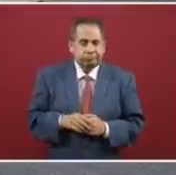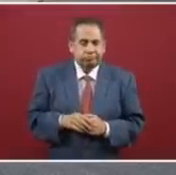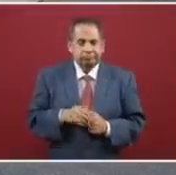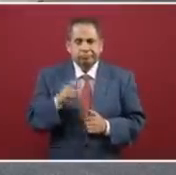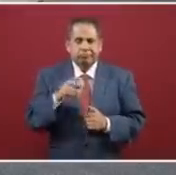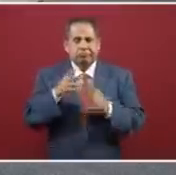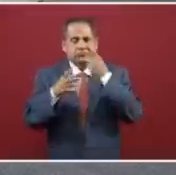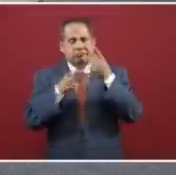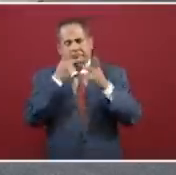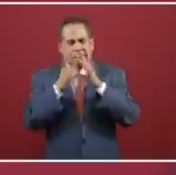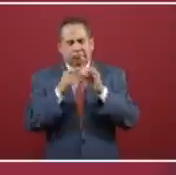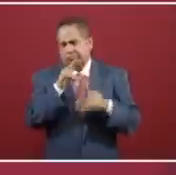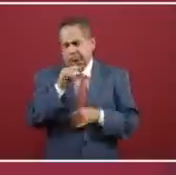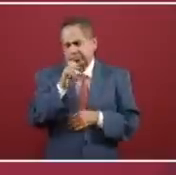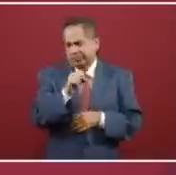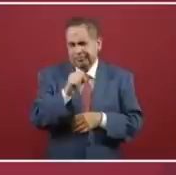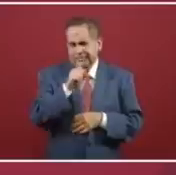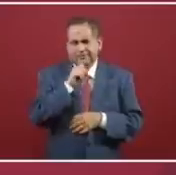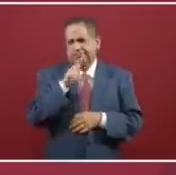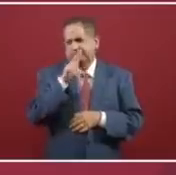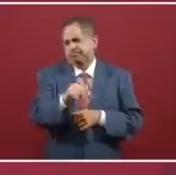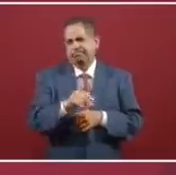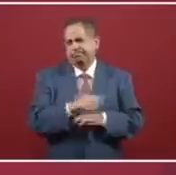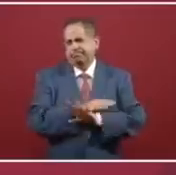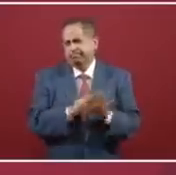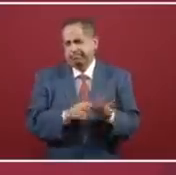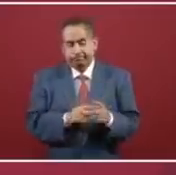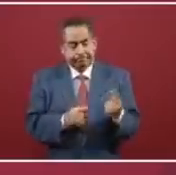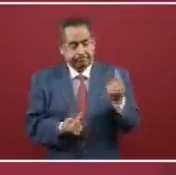pues contestan responden